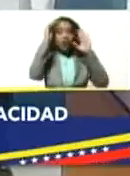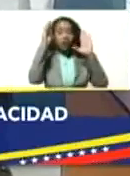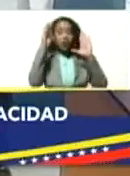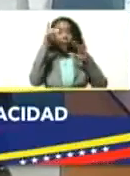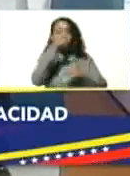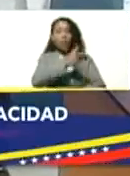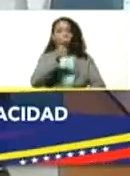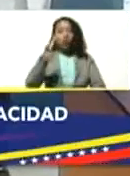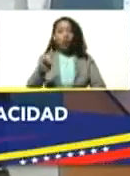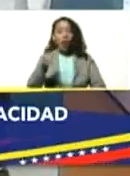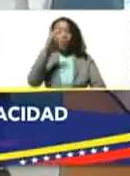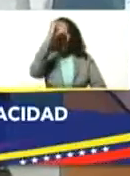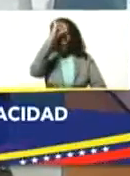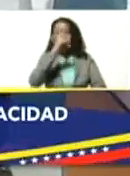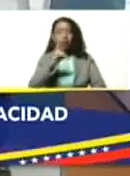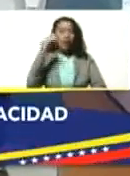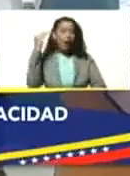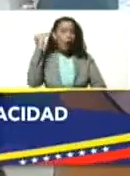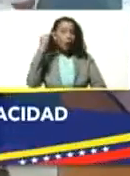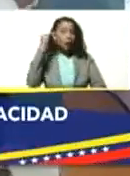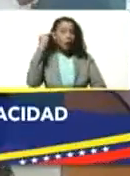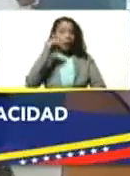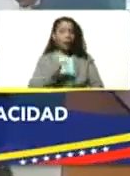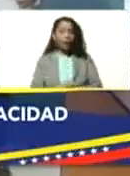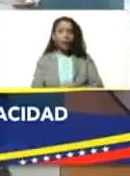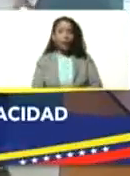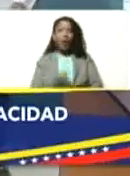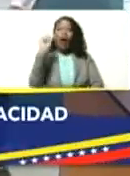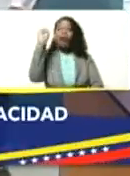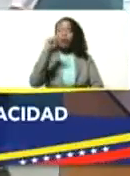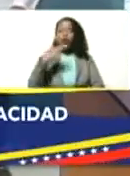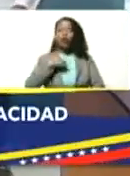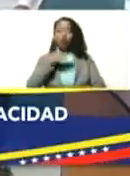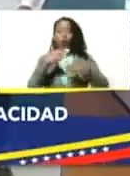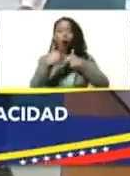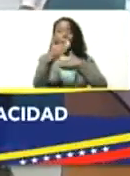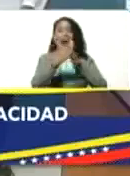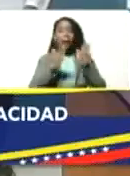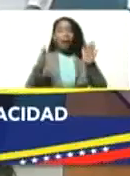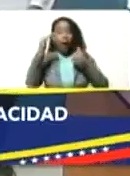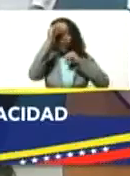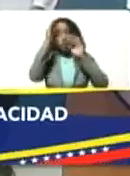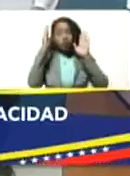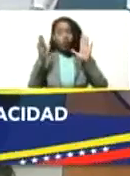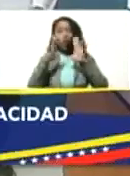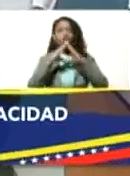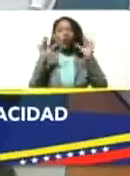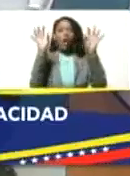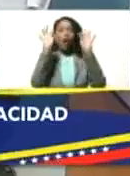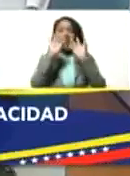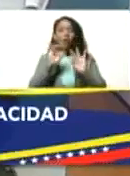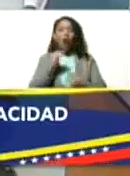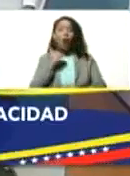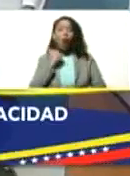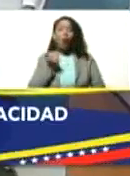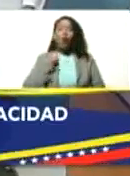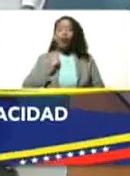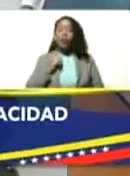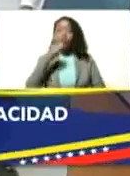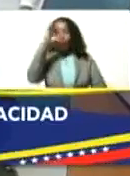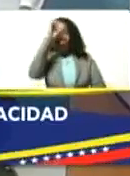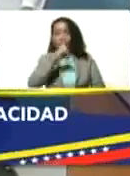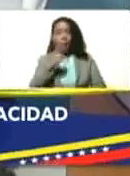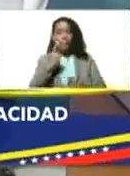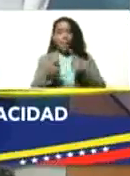con discapacidad auditiva. Y también lo hemos ampliado para atender todo tipo de discapacidades. Pero en